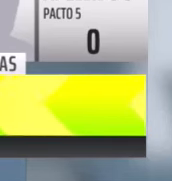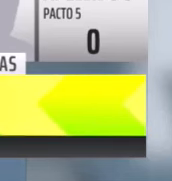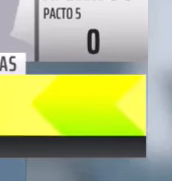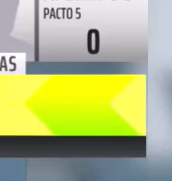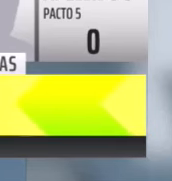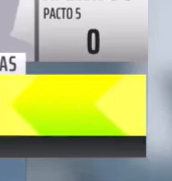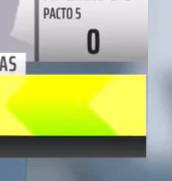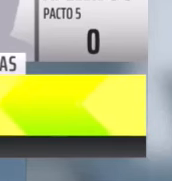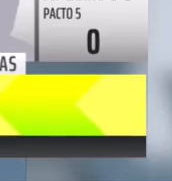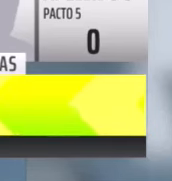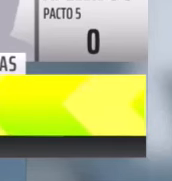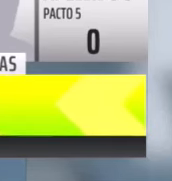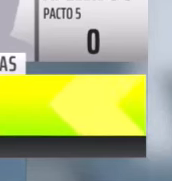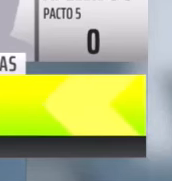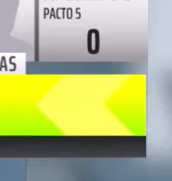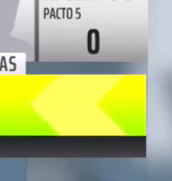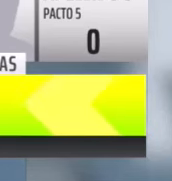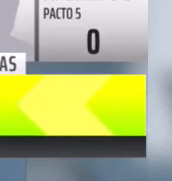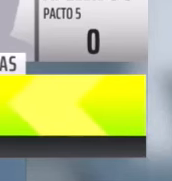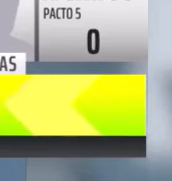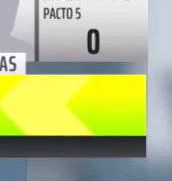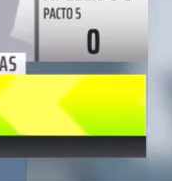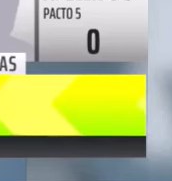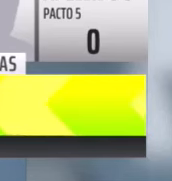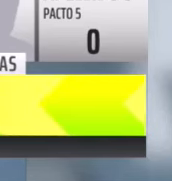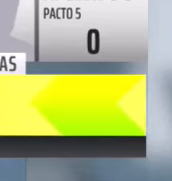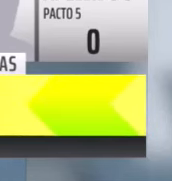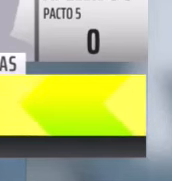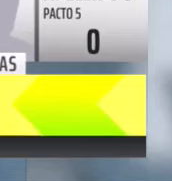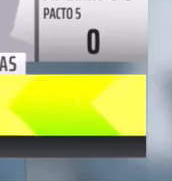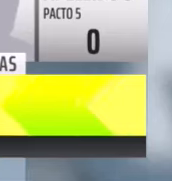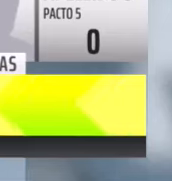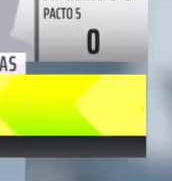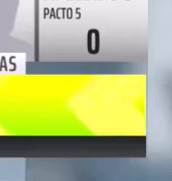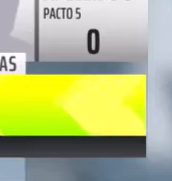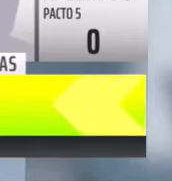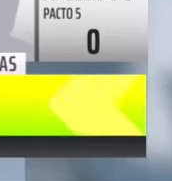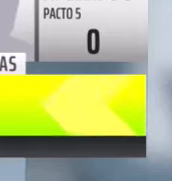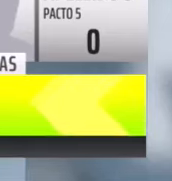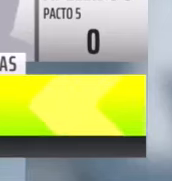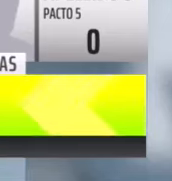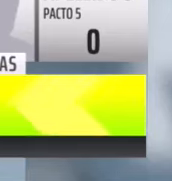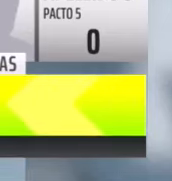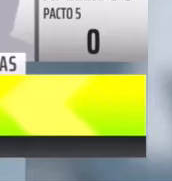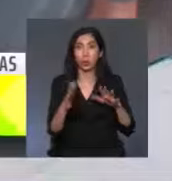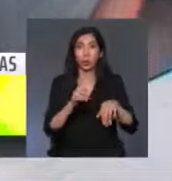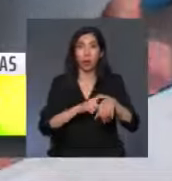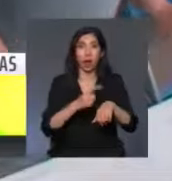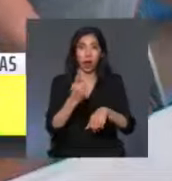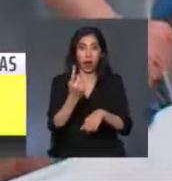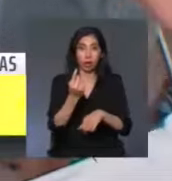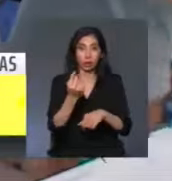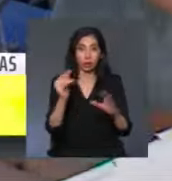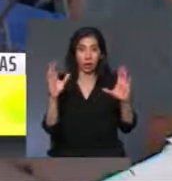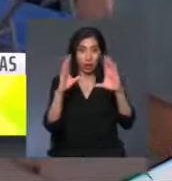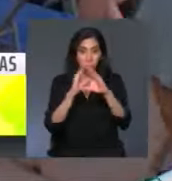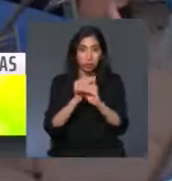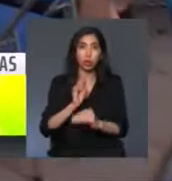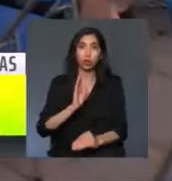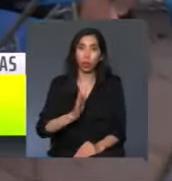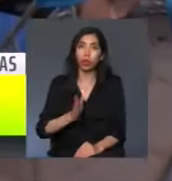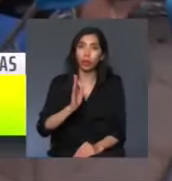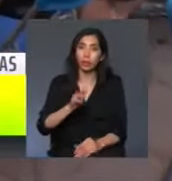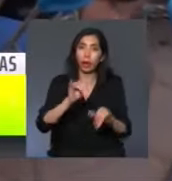acumulación de votos en nuestras mesas. Va a estar muy entretenido, porque además hay comunas, Ramón, donde la pelea es allí, claro, con todo. Así que han adelantado